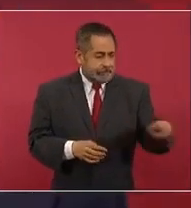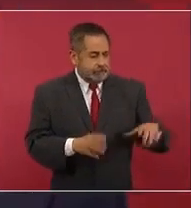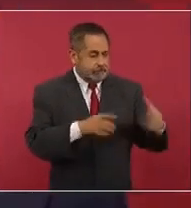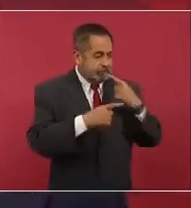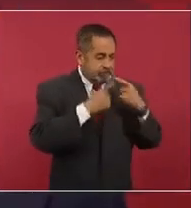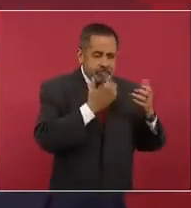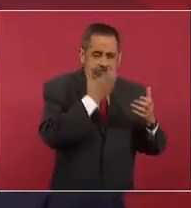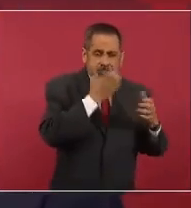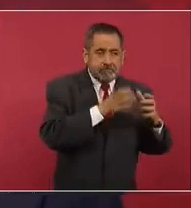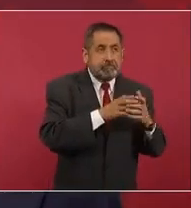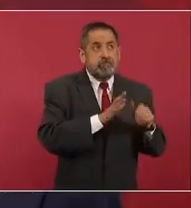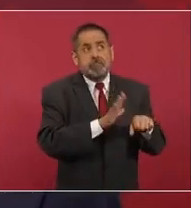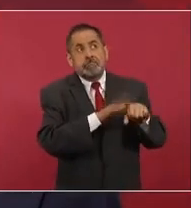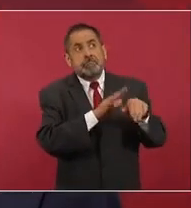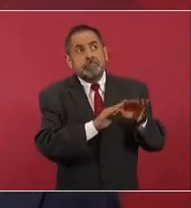conservadores